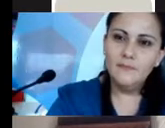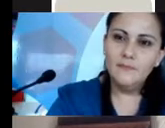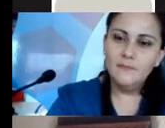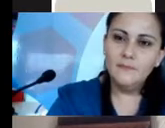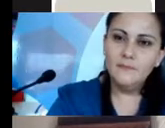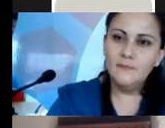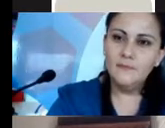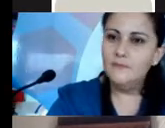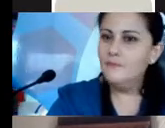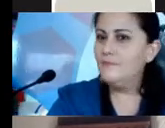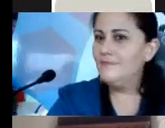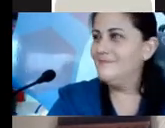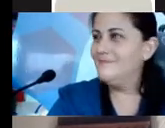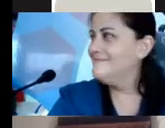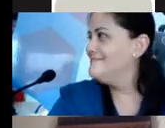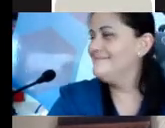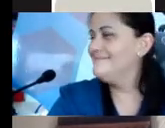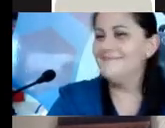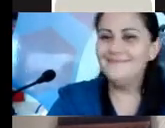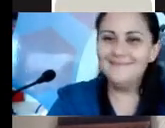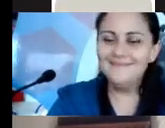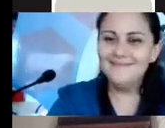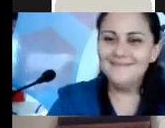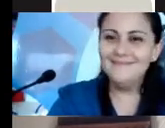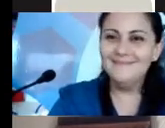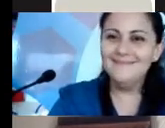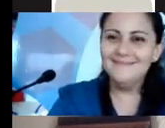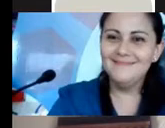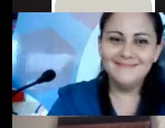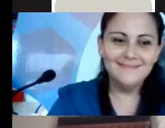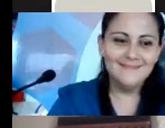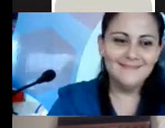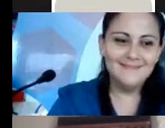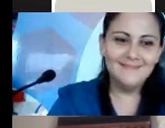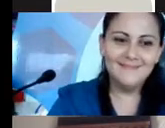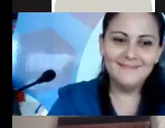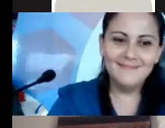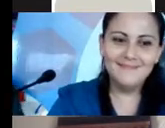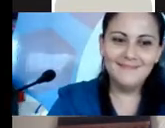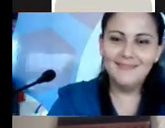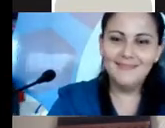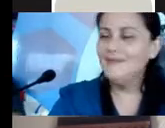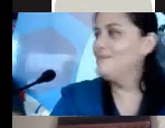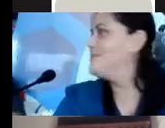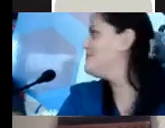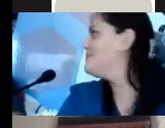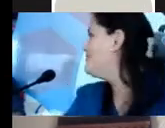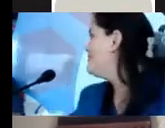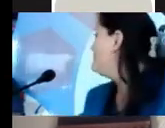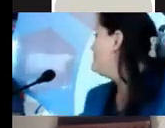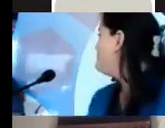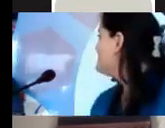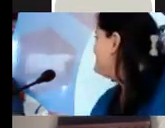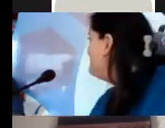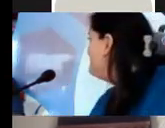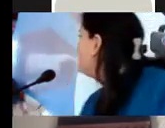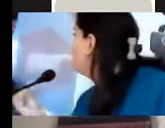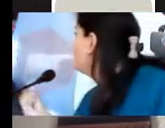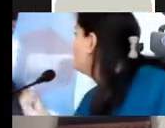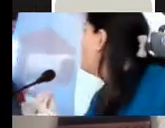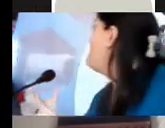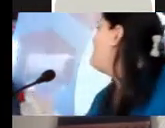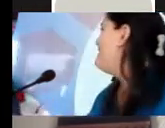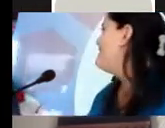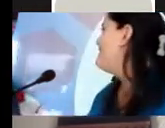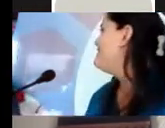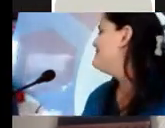pelvis. Ese es un tema interesante, porque esta imagen no la habíamos visto cuando di mi curso de parálisis cerebral infantil,